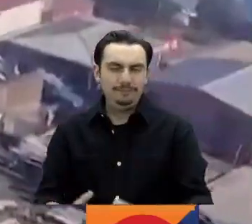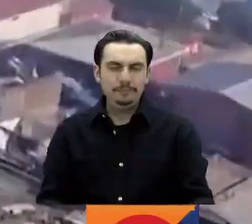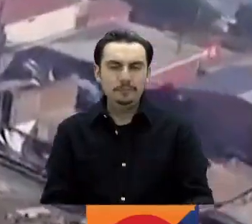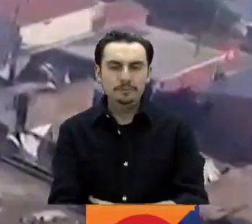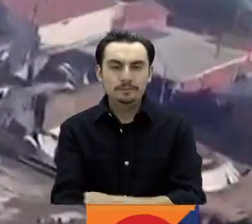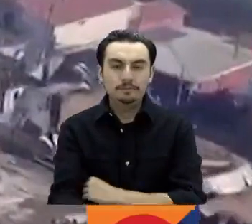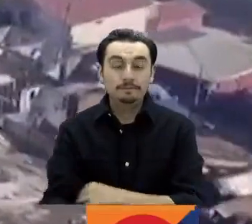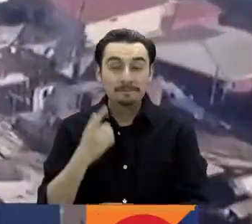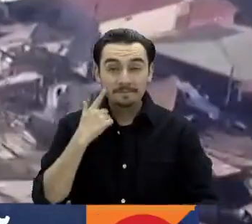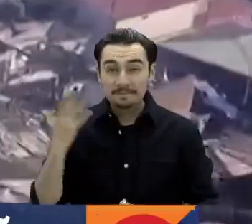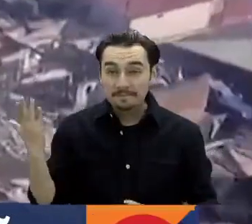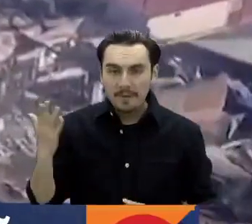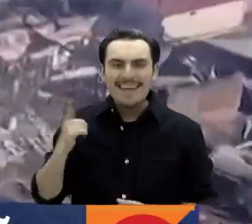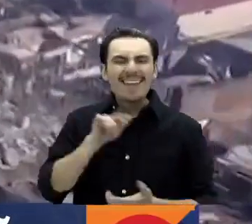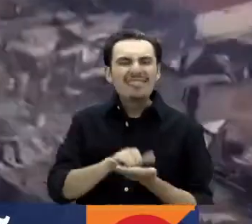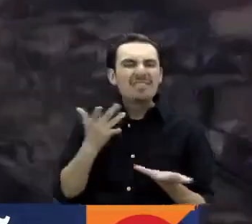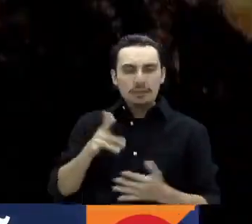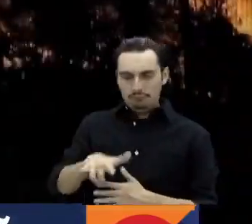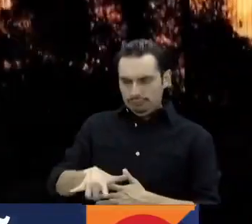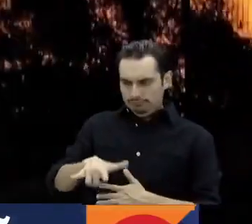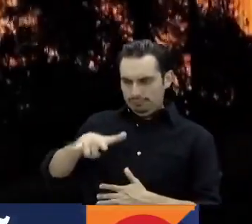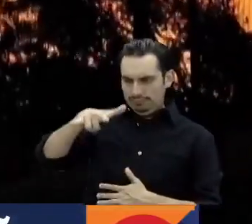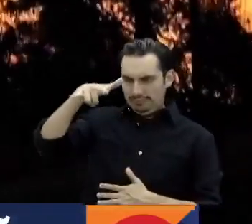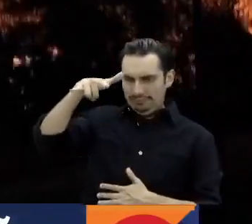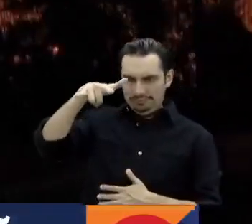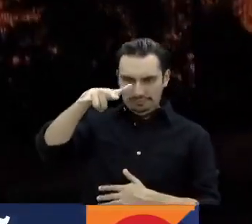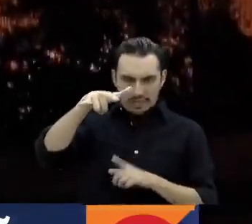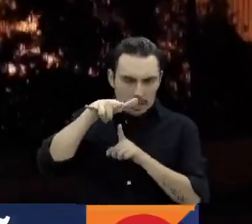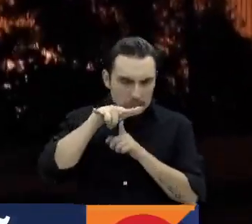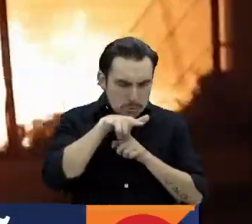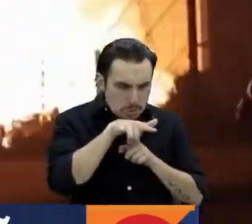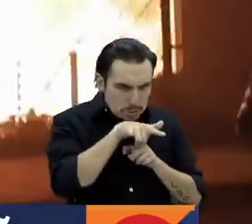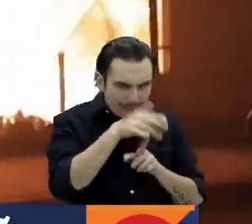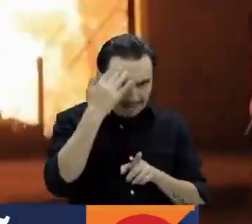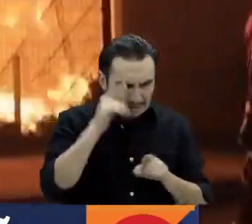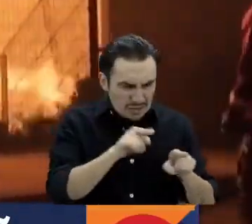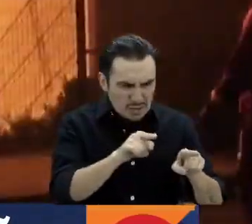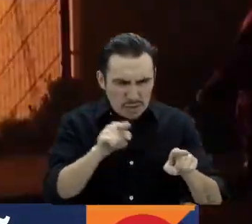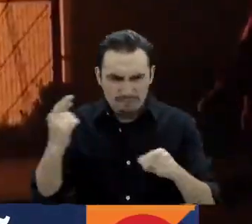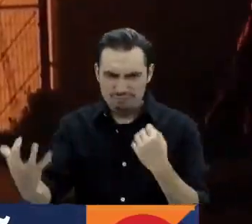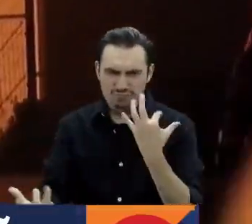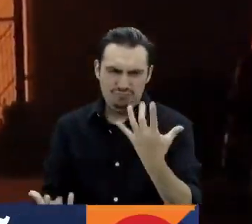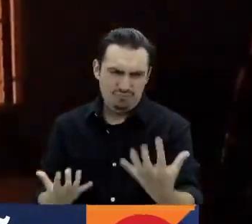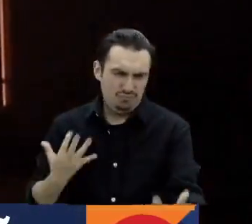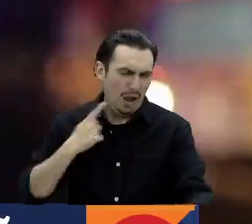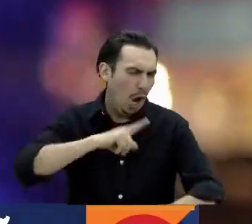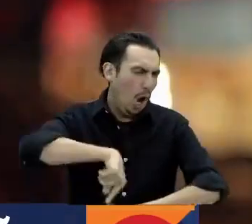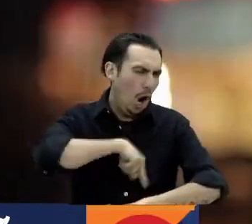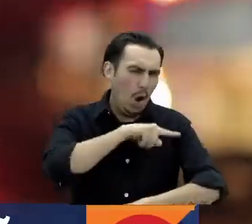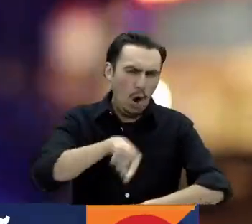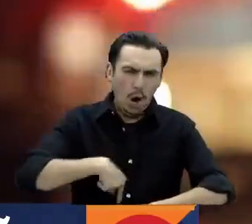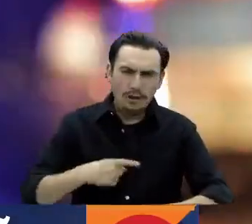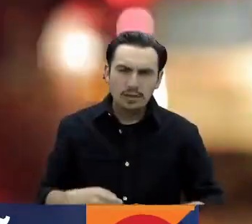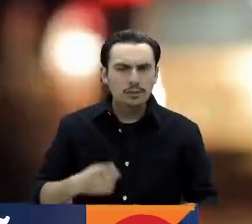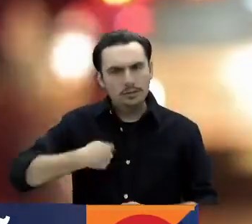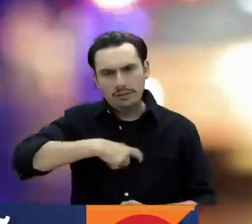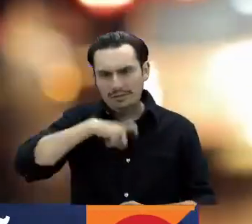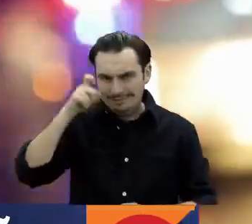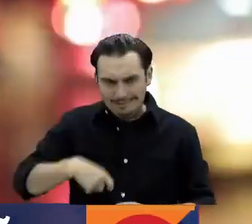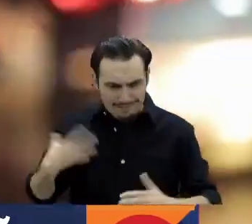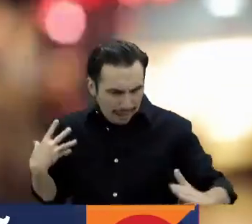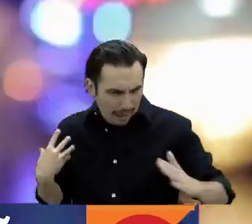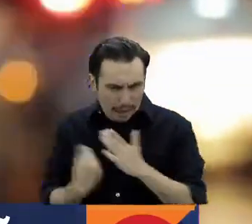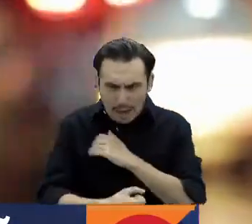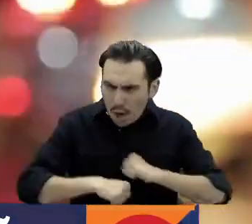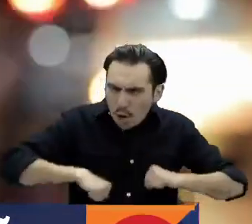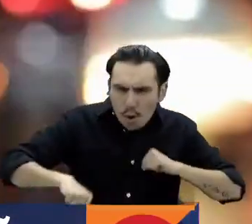Lo captado en dron es Viña del Mar y la impronta que le dejó el fuego que la asedió durante horas. Tuvimos que salir con lo puesto,